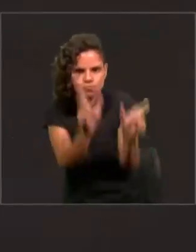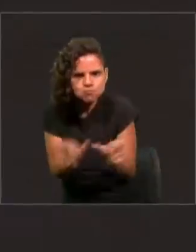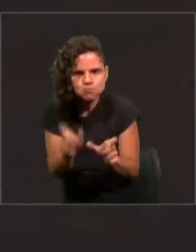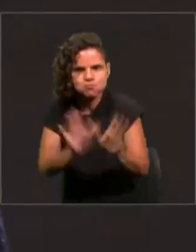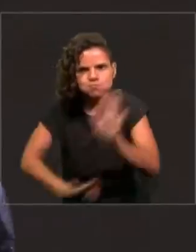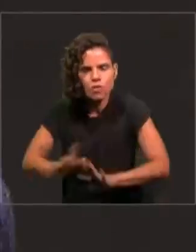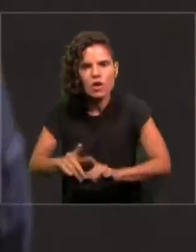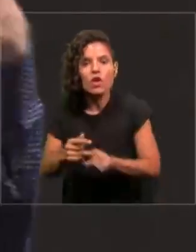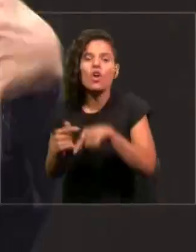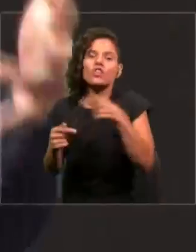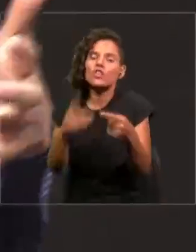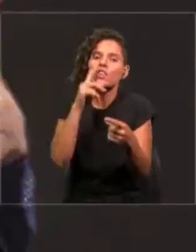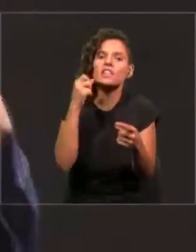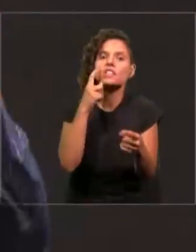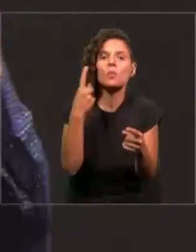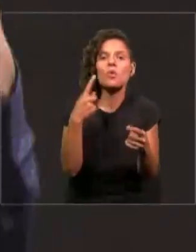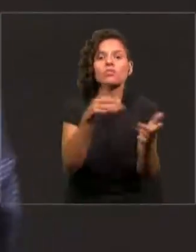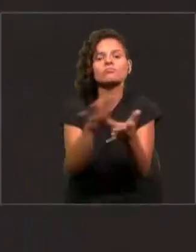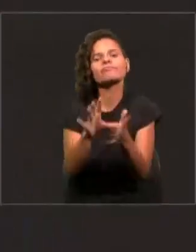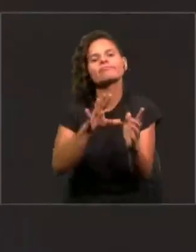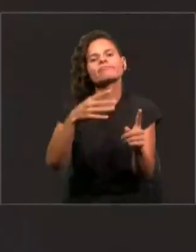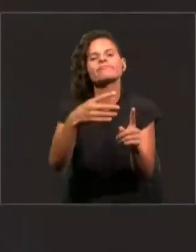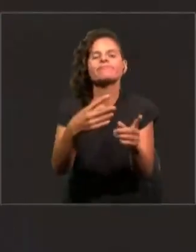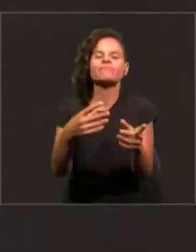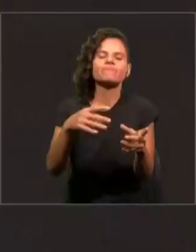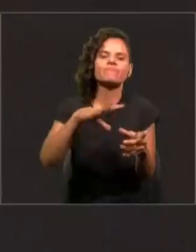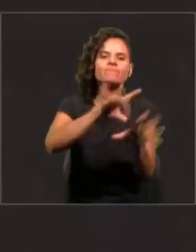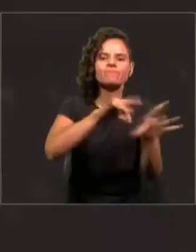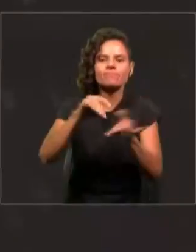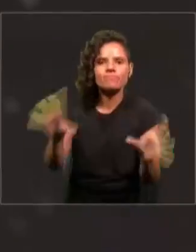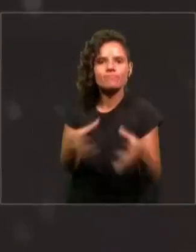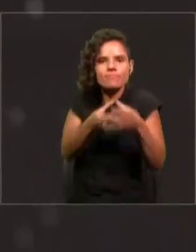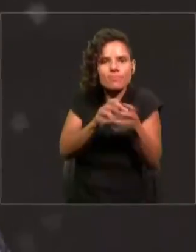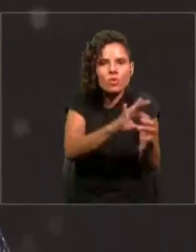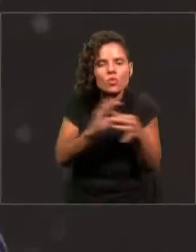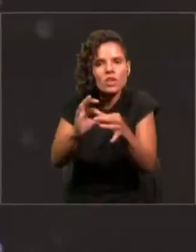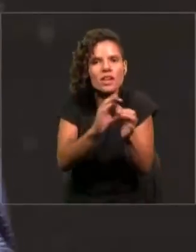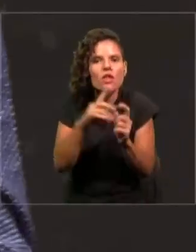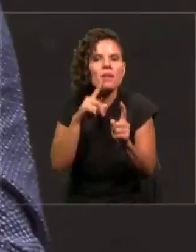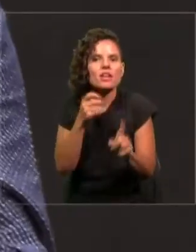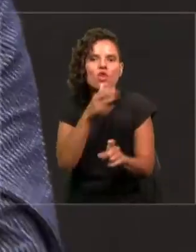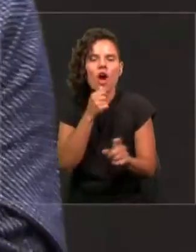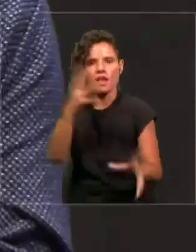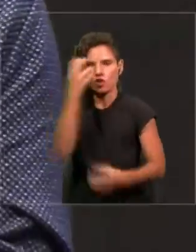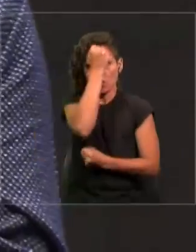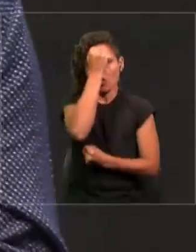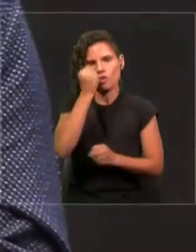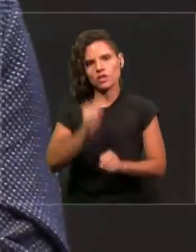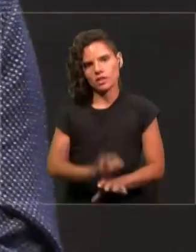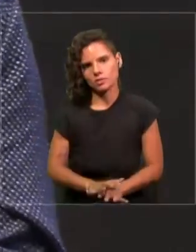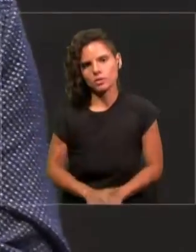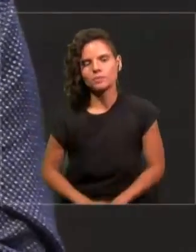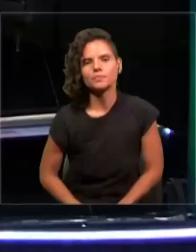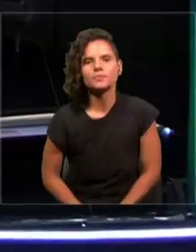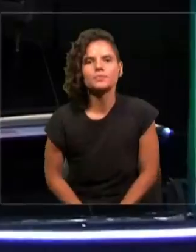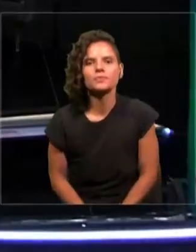llamado la plurinacionalidad como una vía para desmantelar los espacios de colonialismo. Muchas gracias.